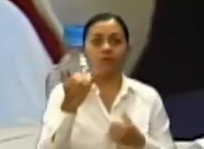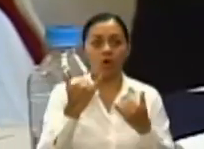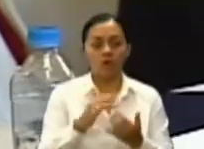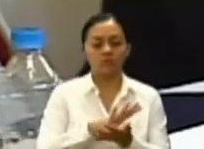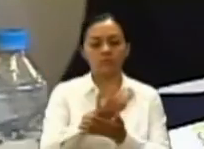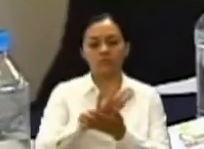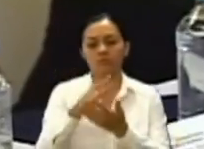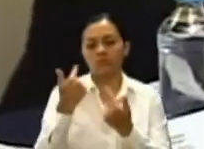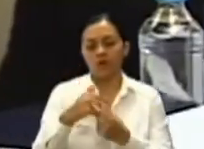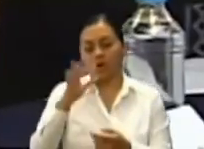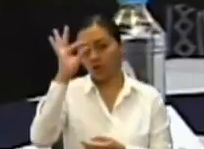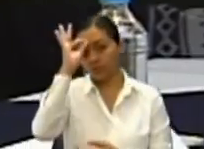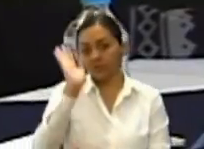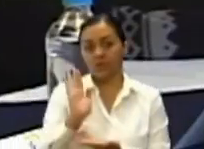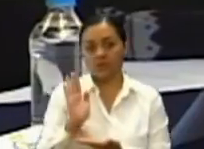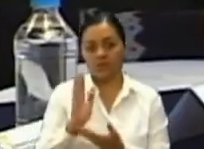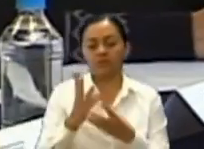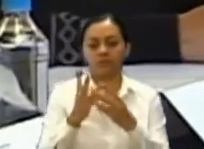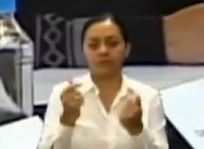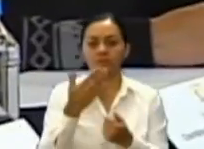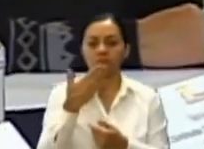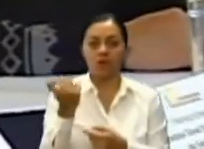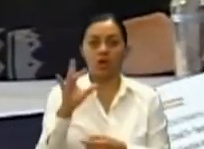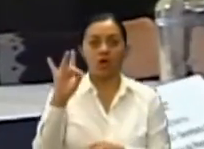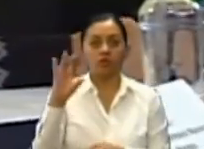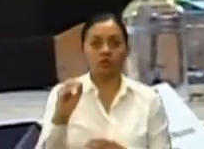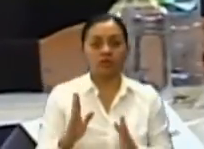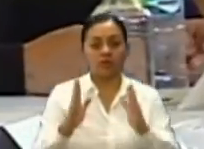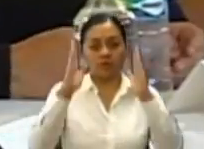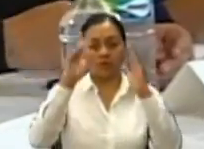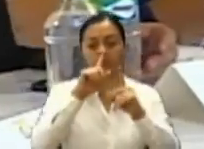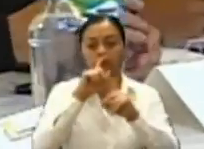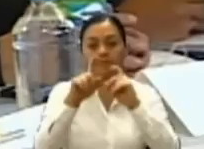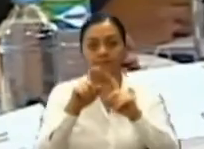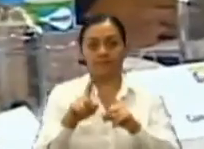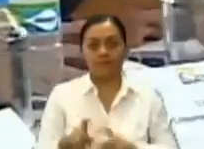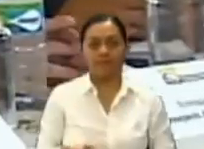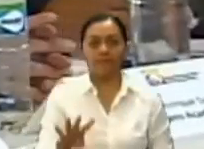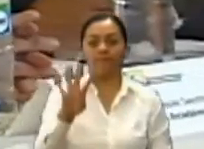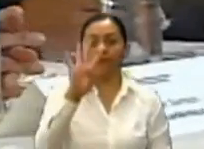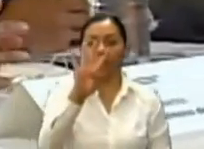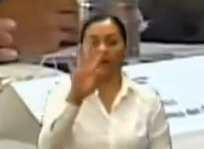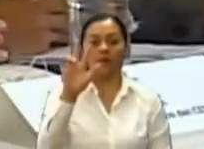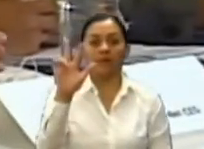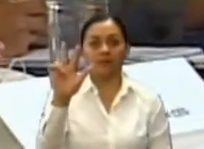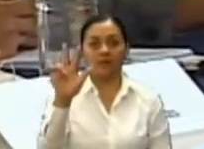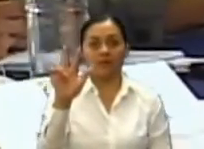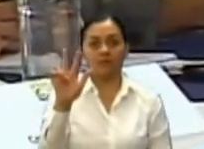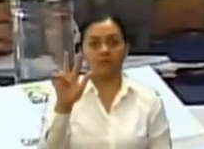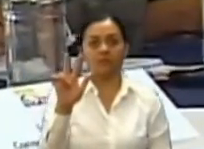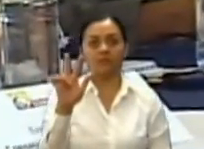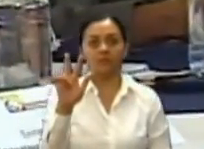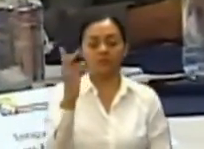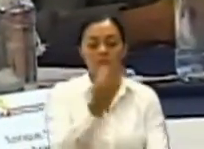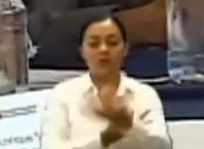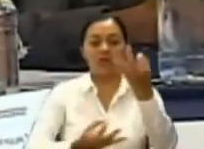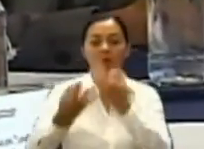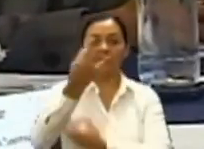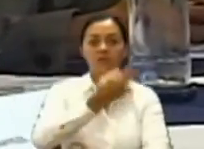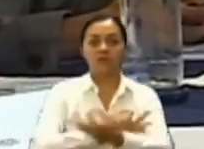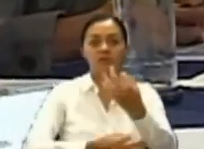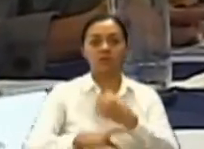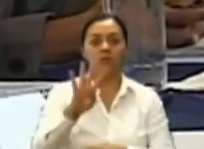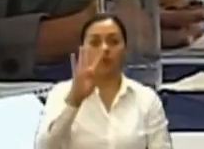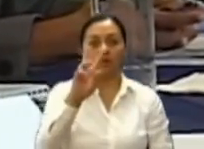andrade marín va a tener 80 consultorios 43 unidades de hemodiálisis 43 va a ser la más